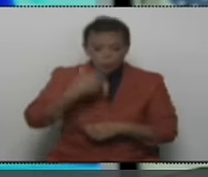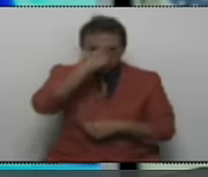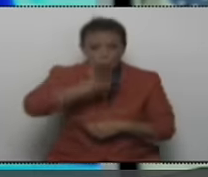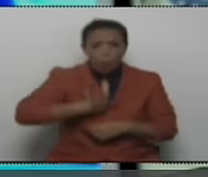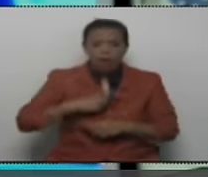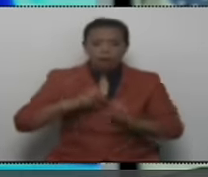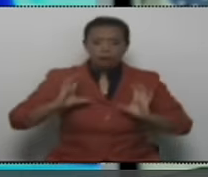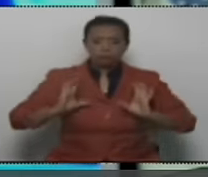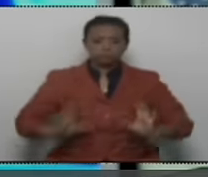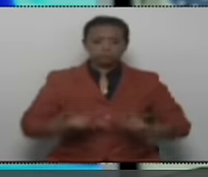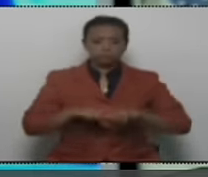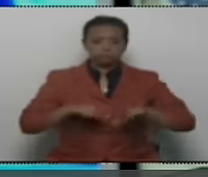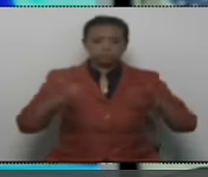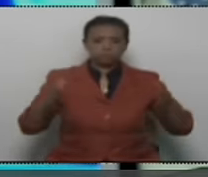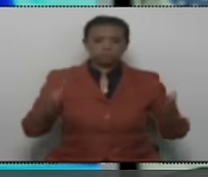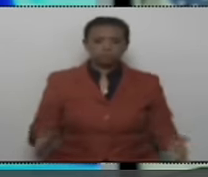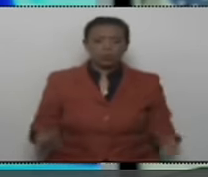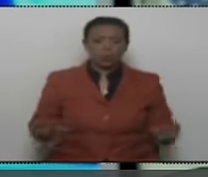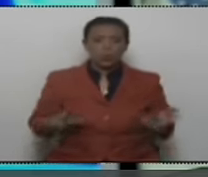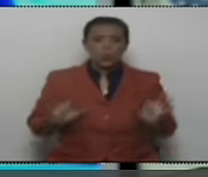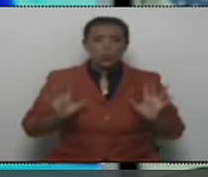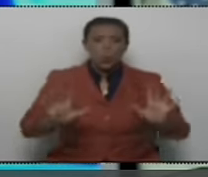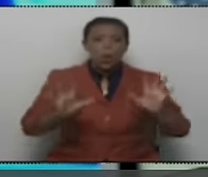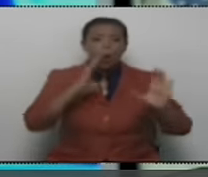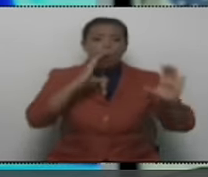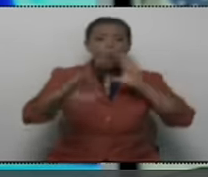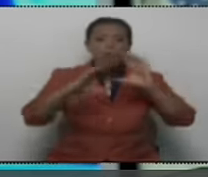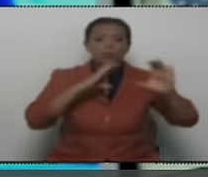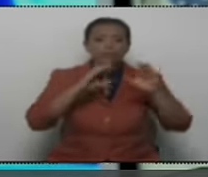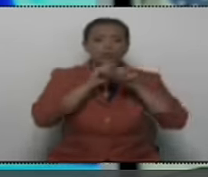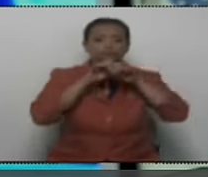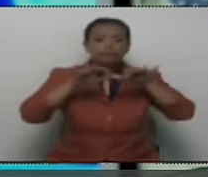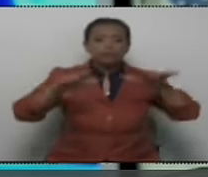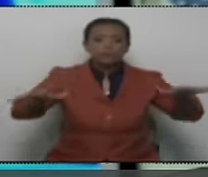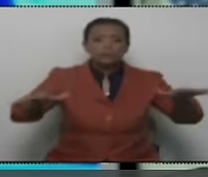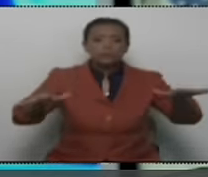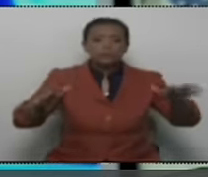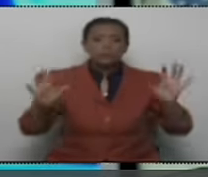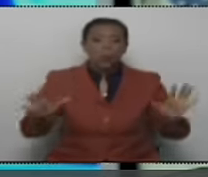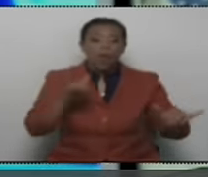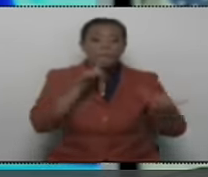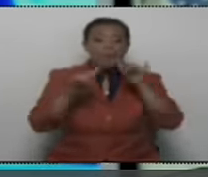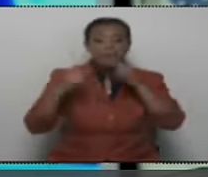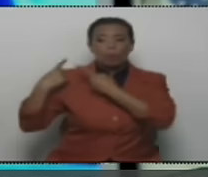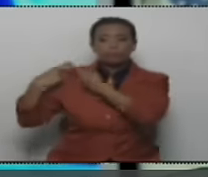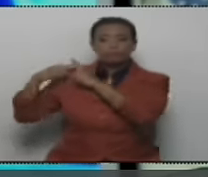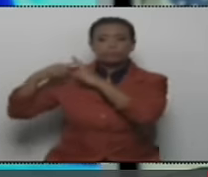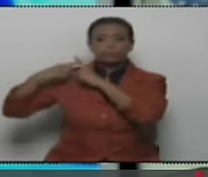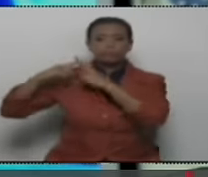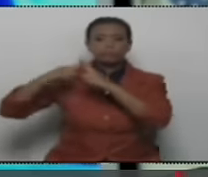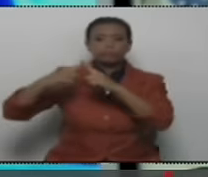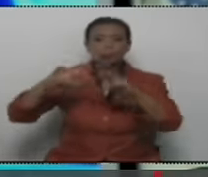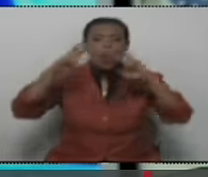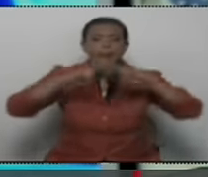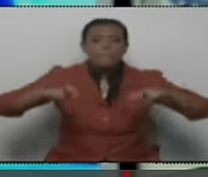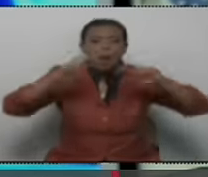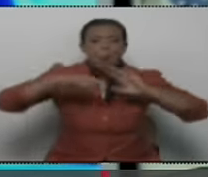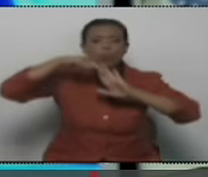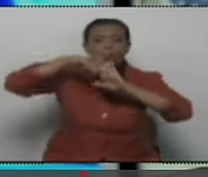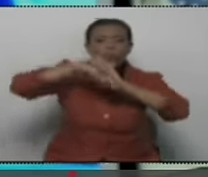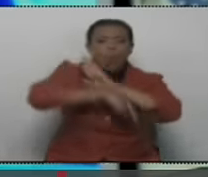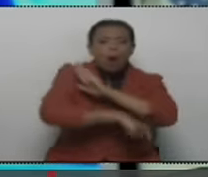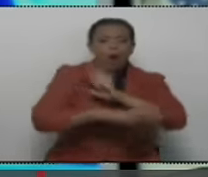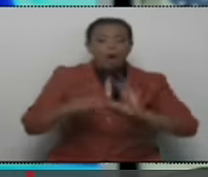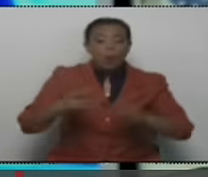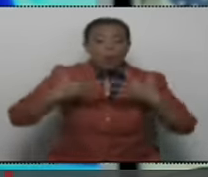el día sábado, nosotros acudimos a los medios de comunicación para informar de una investigación que se venía haciendo de los